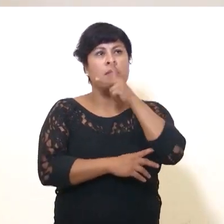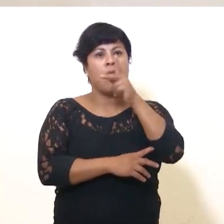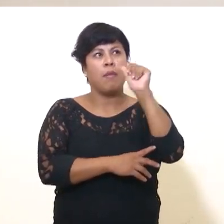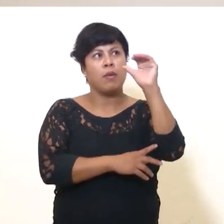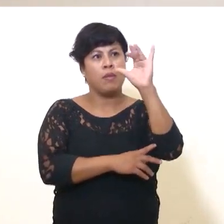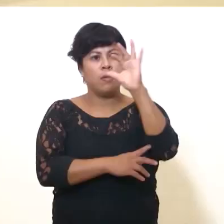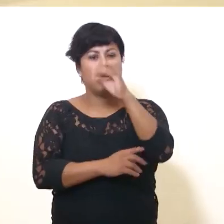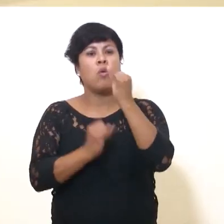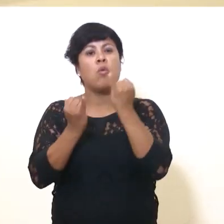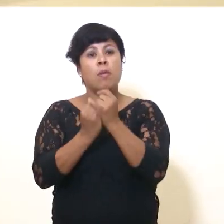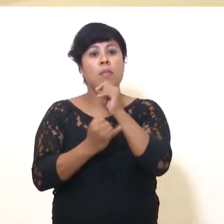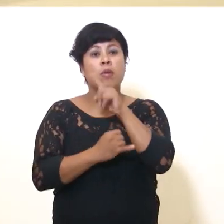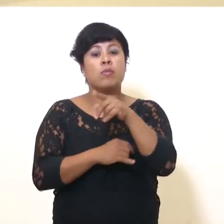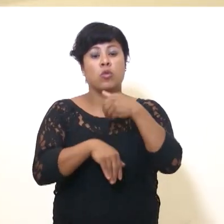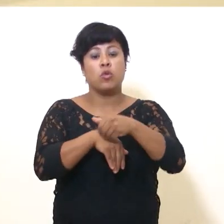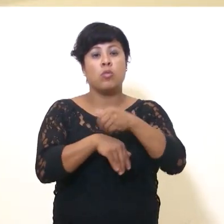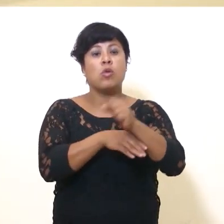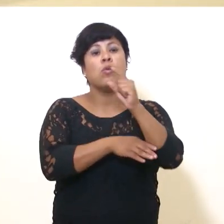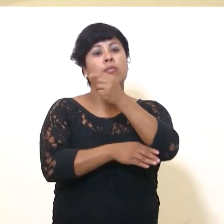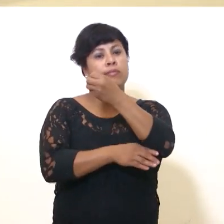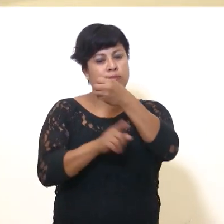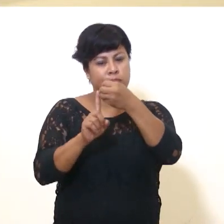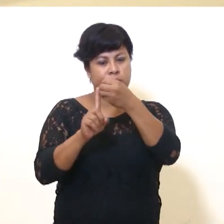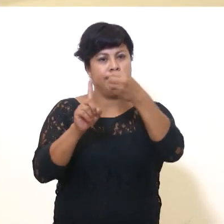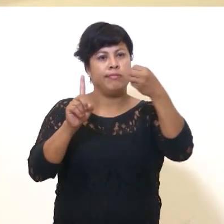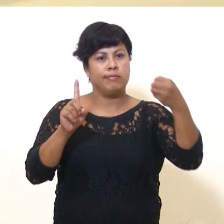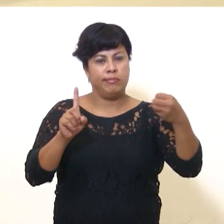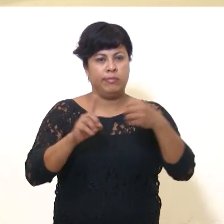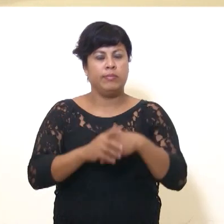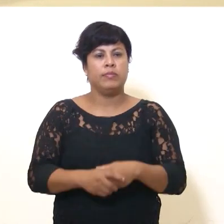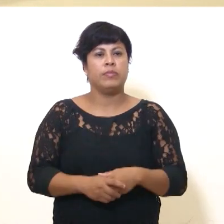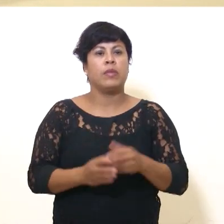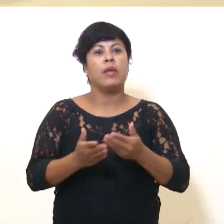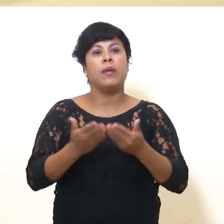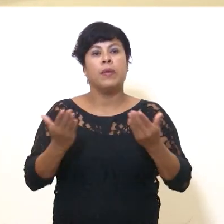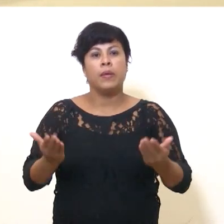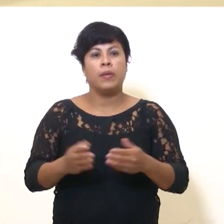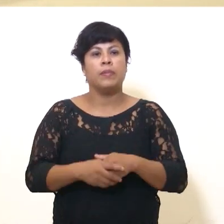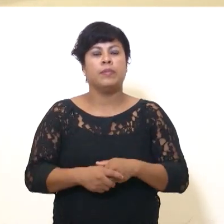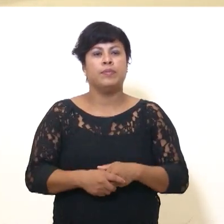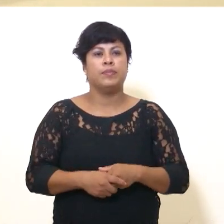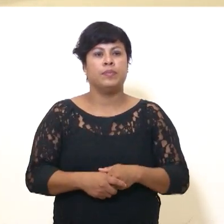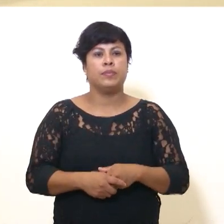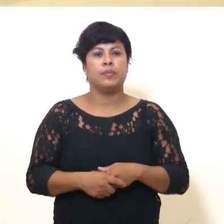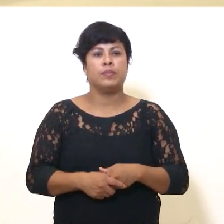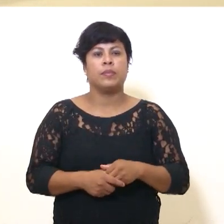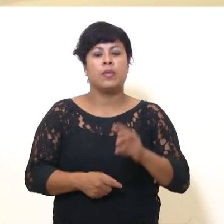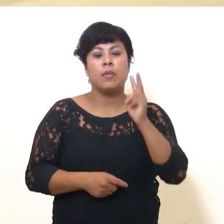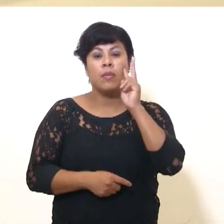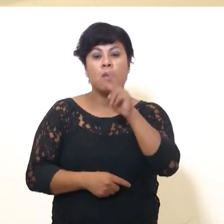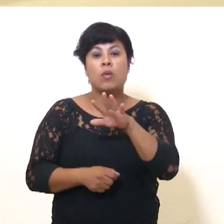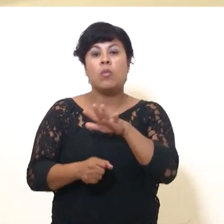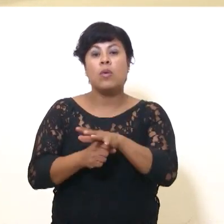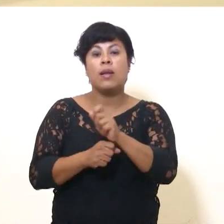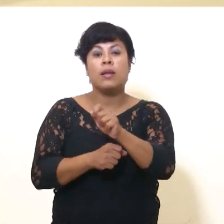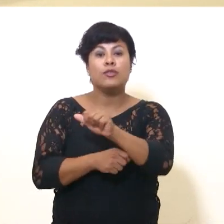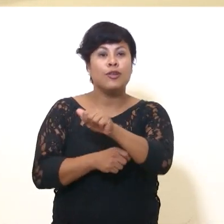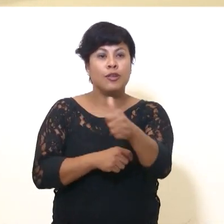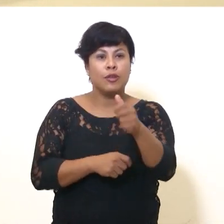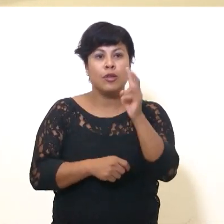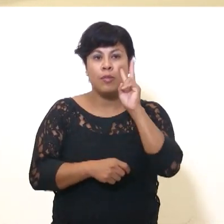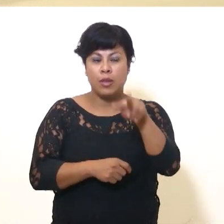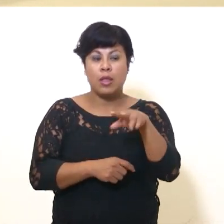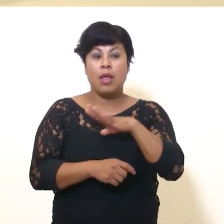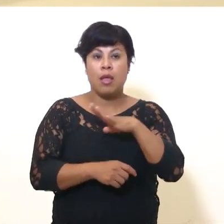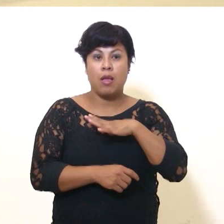están ordenadas, nuestros números también se ordenan. Ahora te voy a decir cuál es el que sigue.